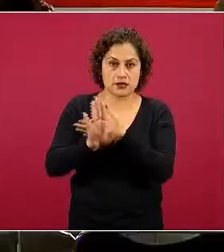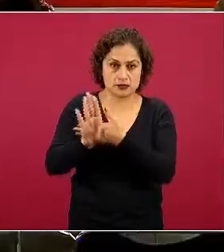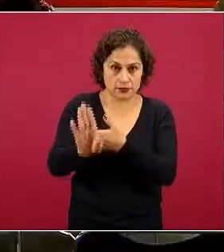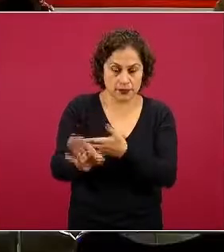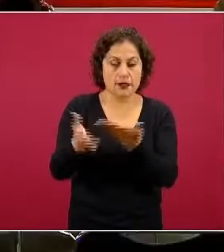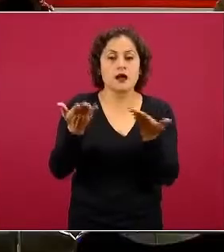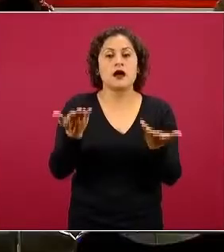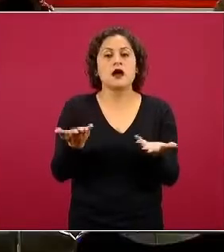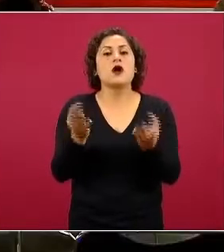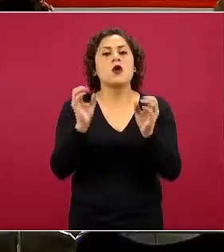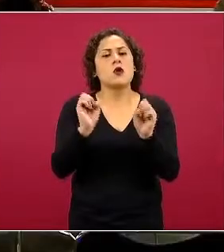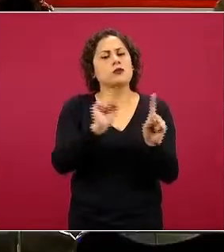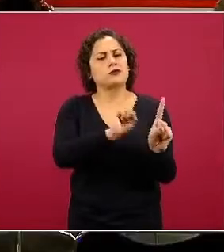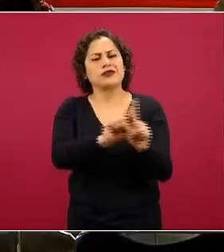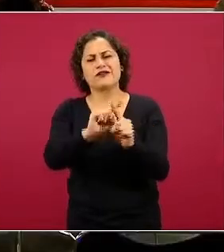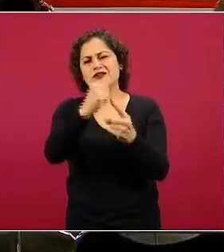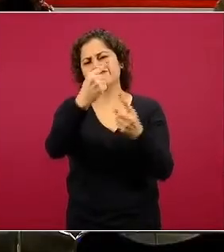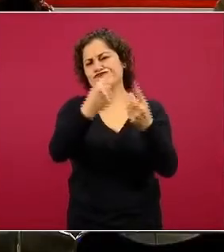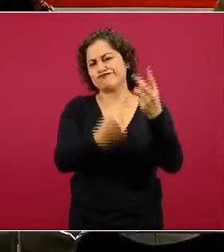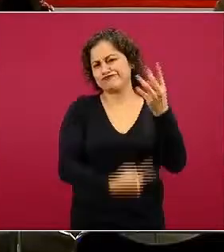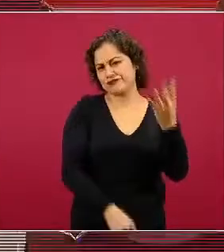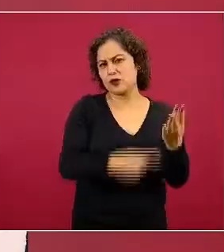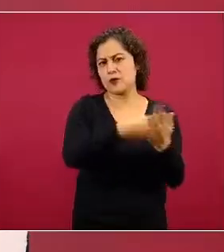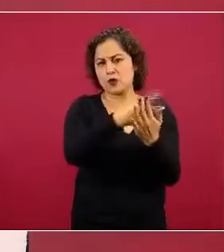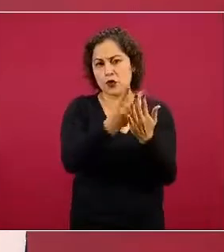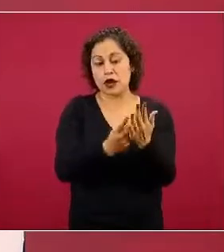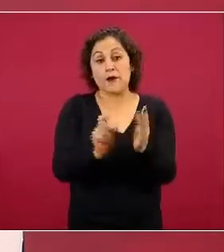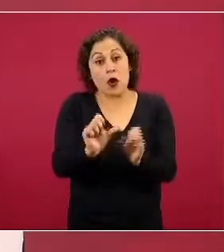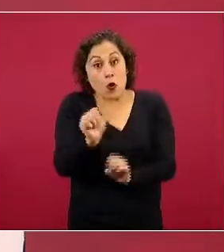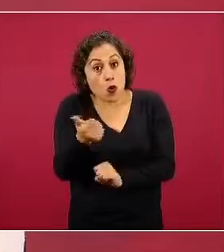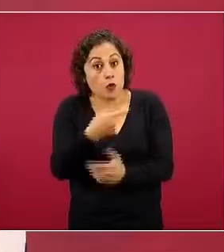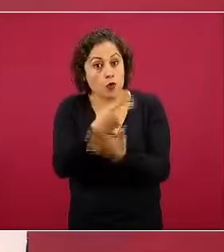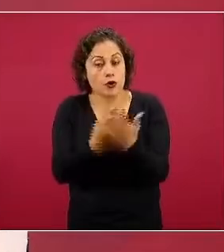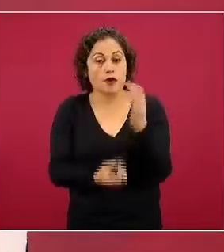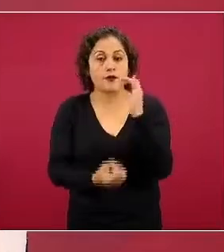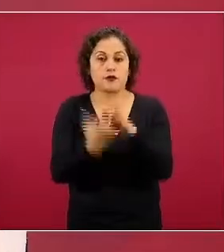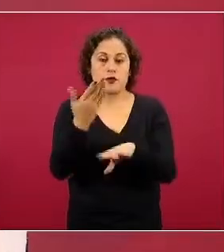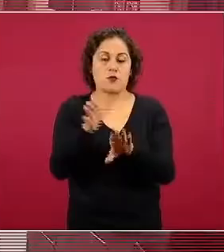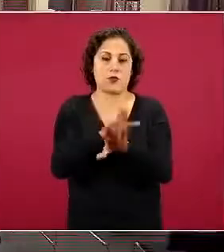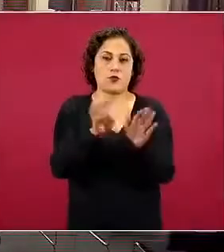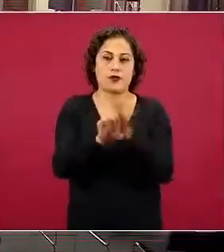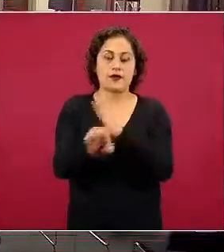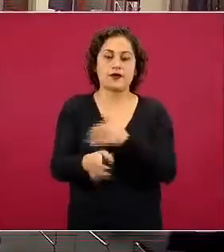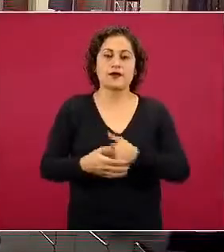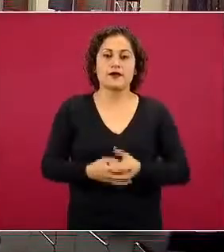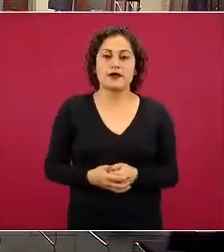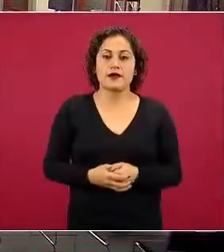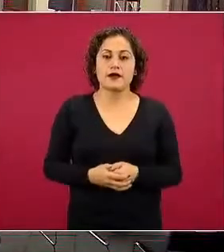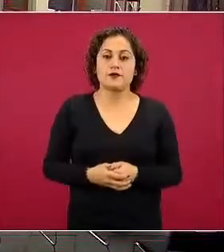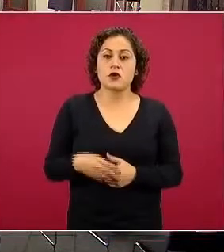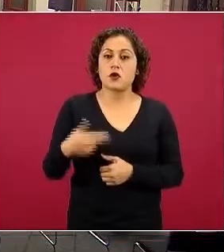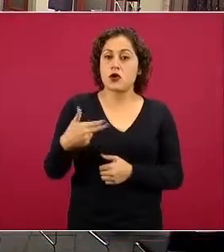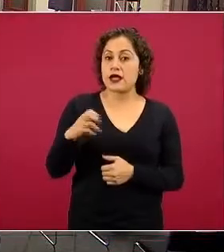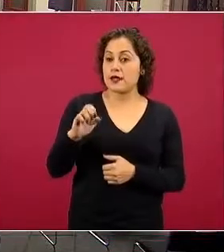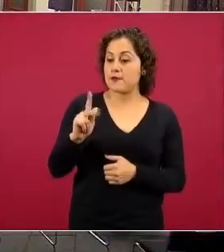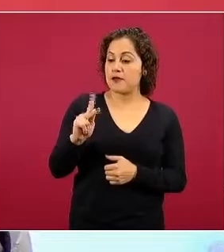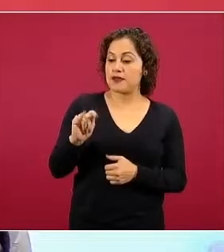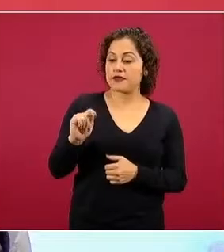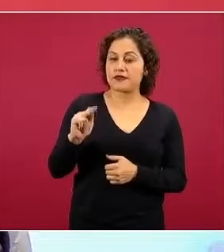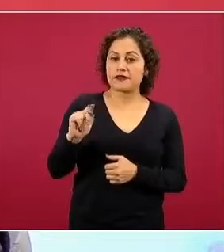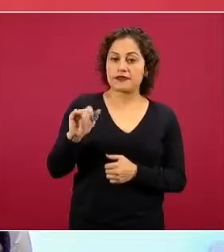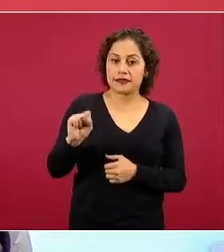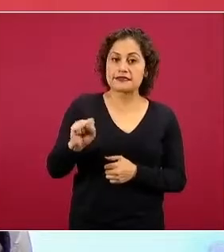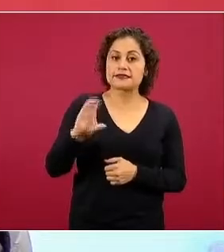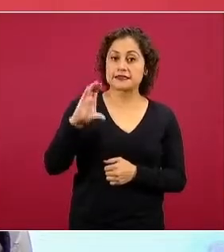etcétera, y además también los programas nuevos como el de eliminación de la hepatitis C, que es